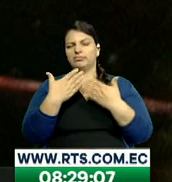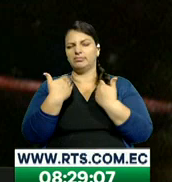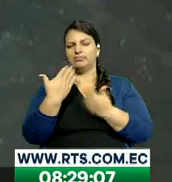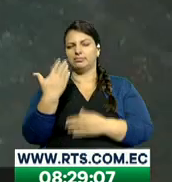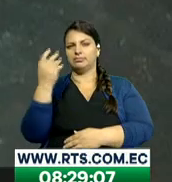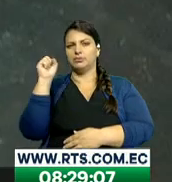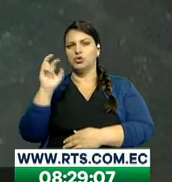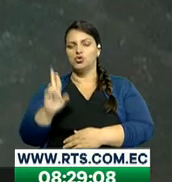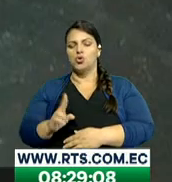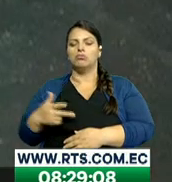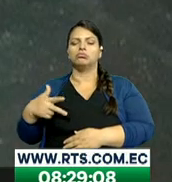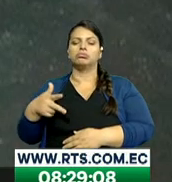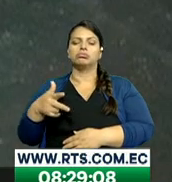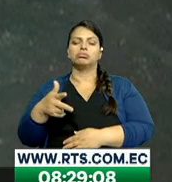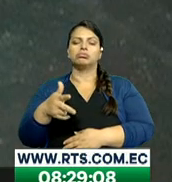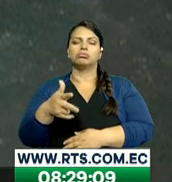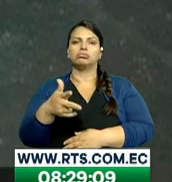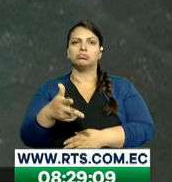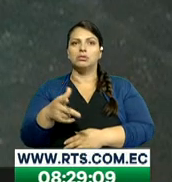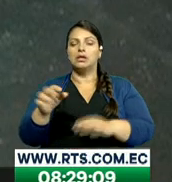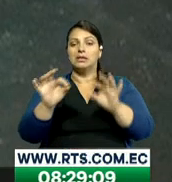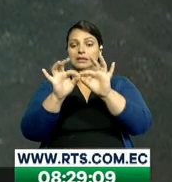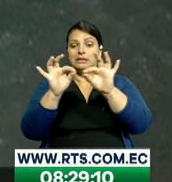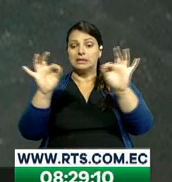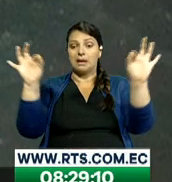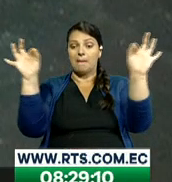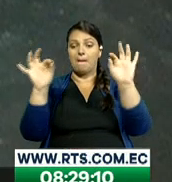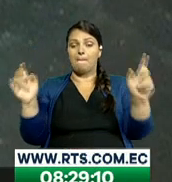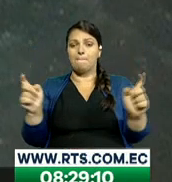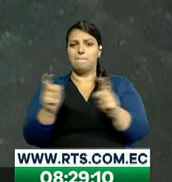Los bomberos ayudaron a apagar el fuego.